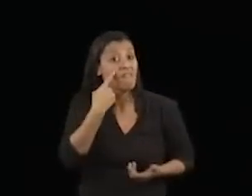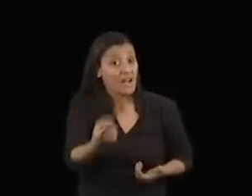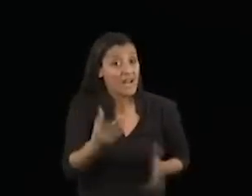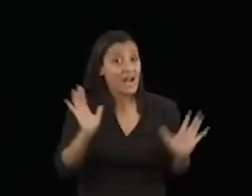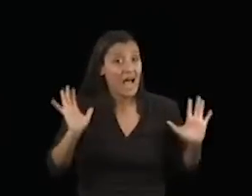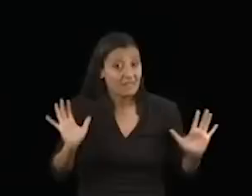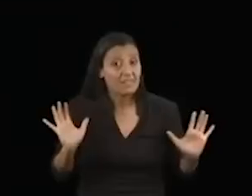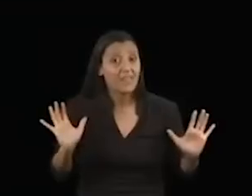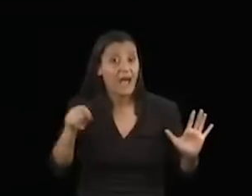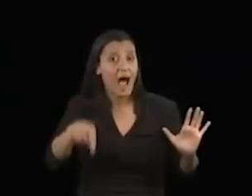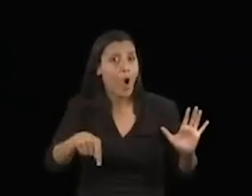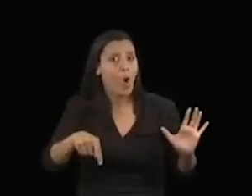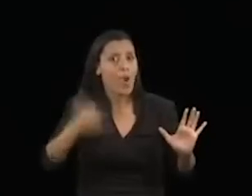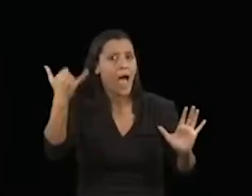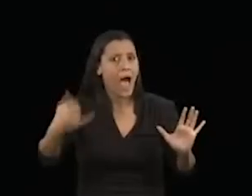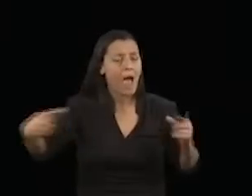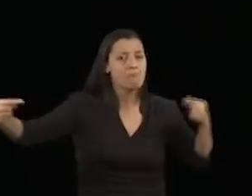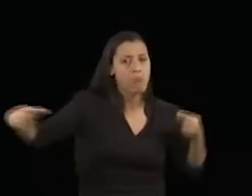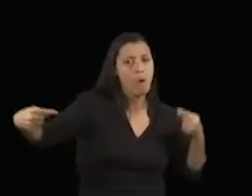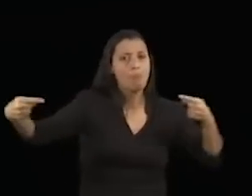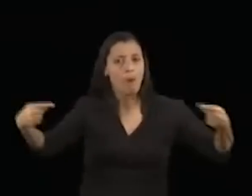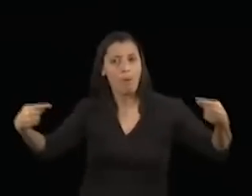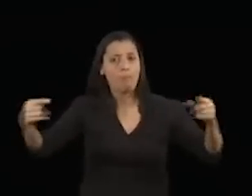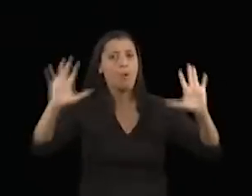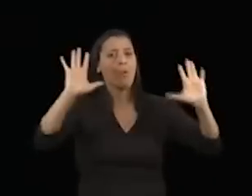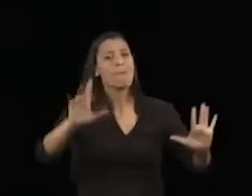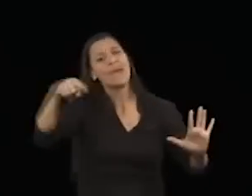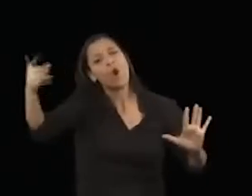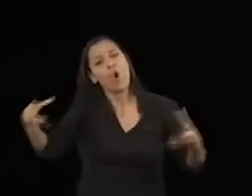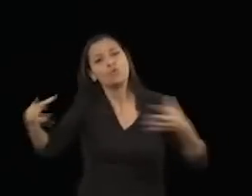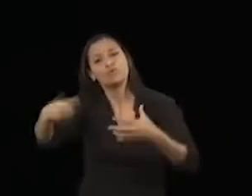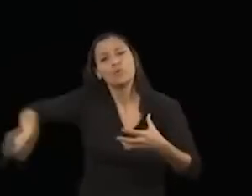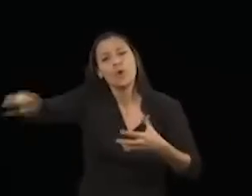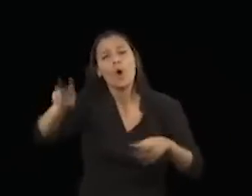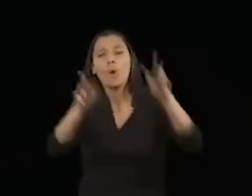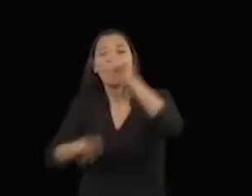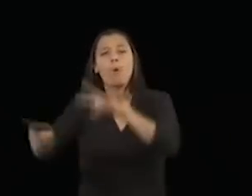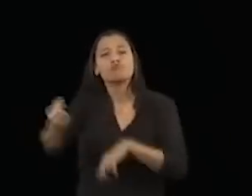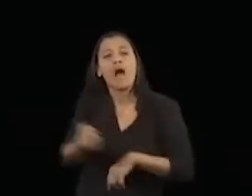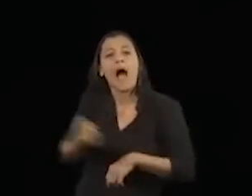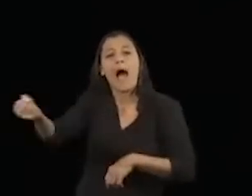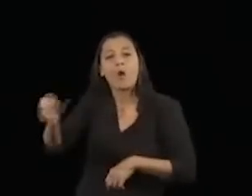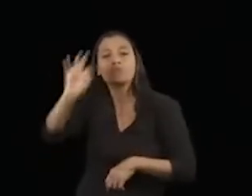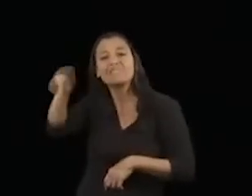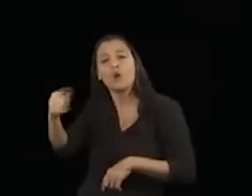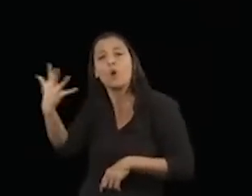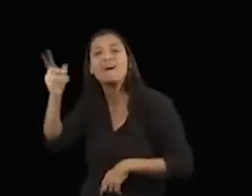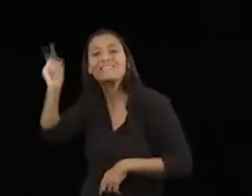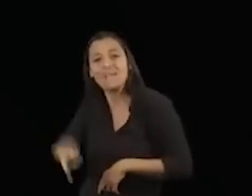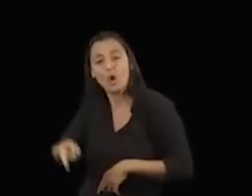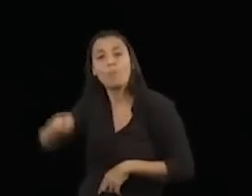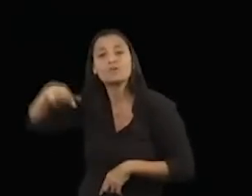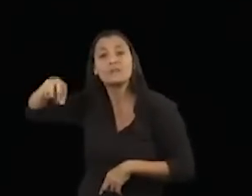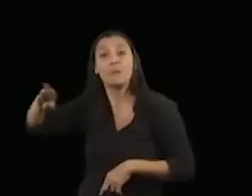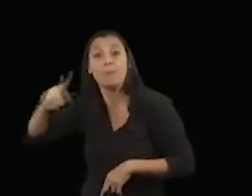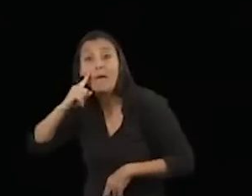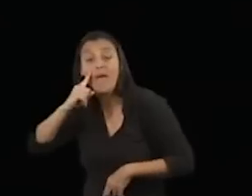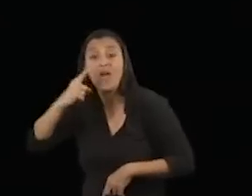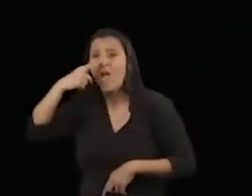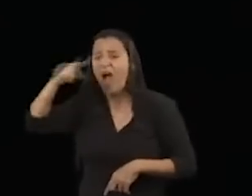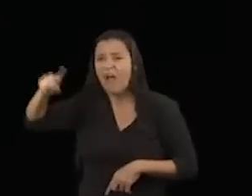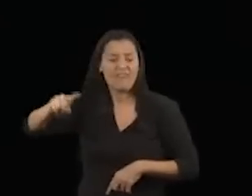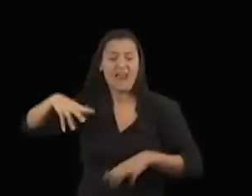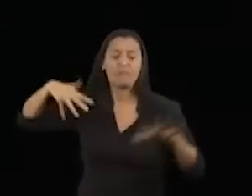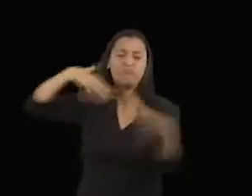que es esta pelea. Pero a diferencia de otros que con ajustes de medio punto del PBI terminaron volando por los aires,